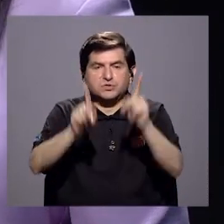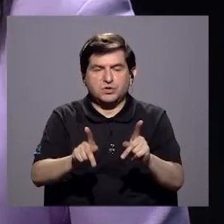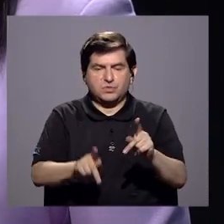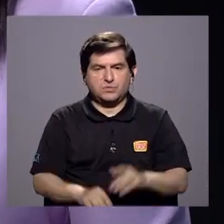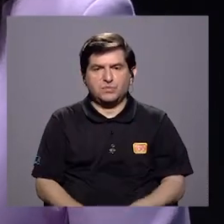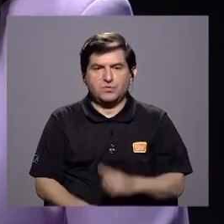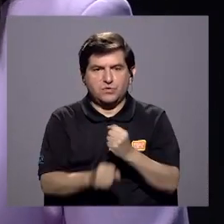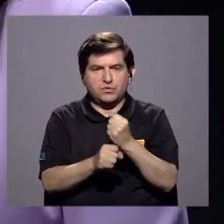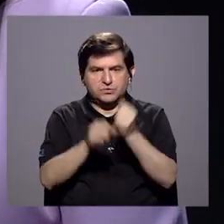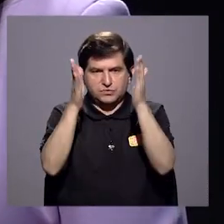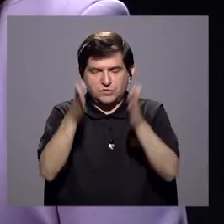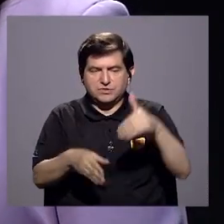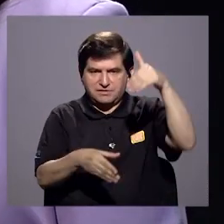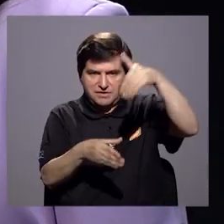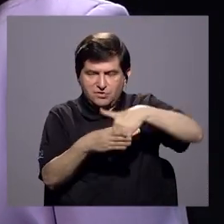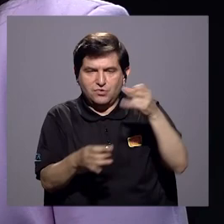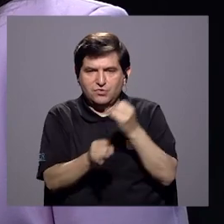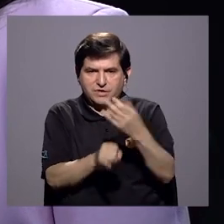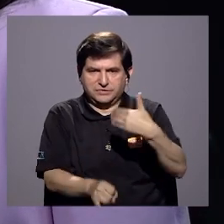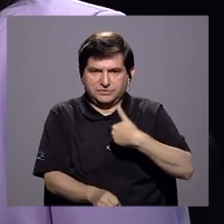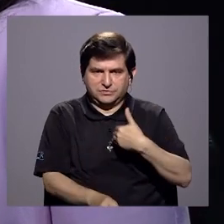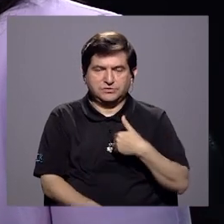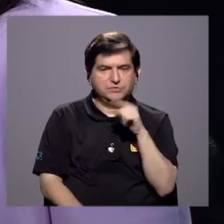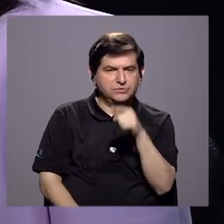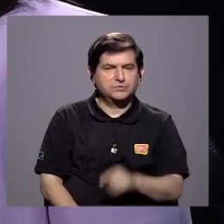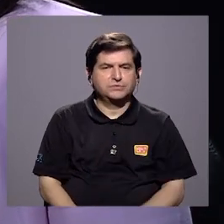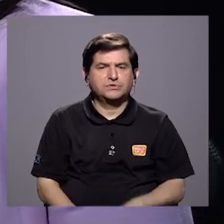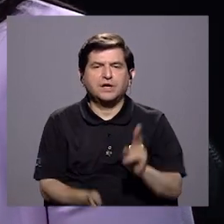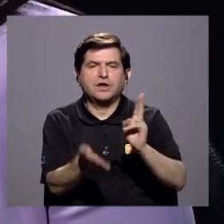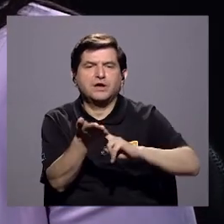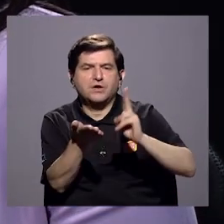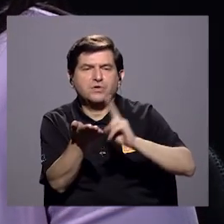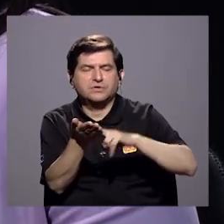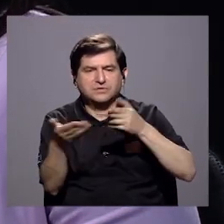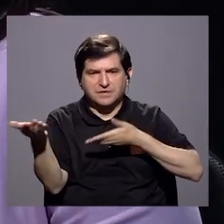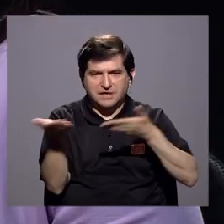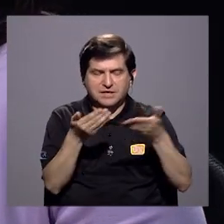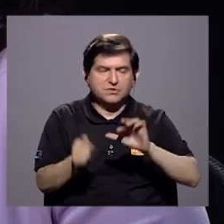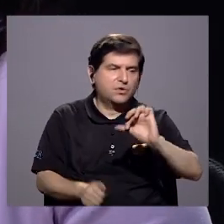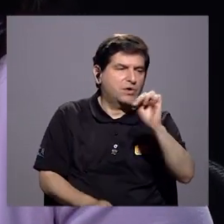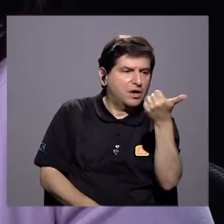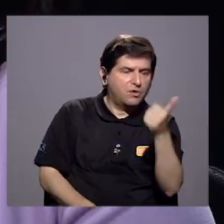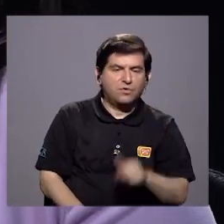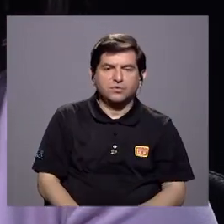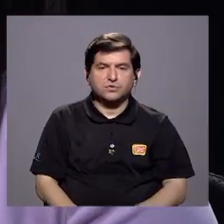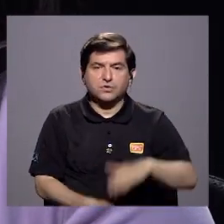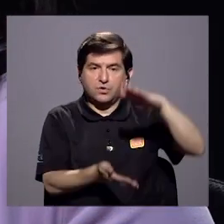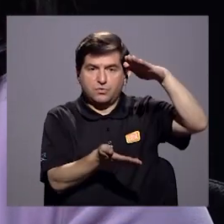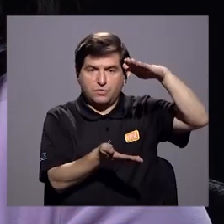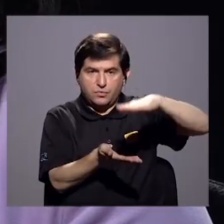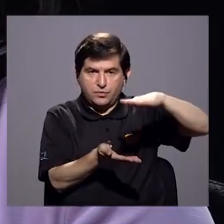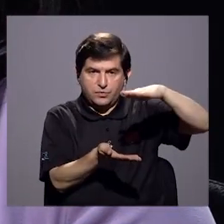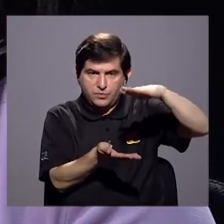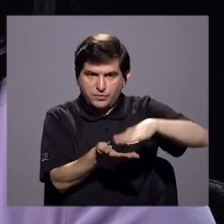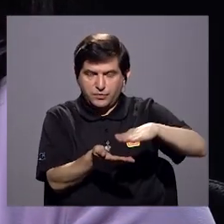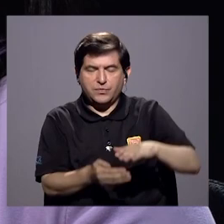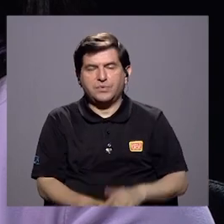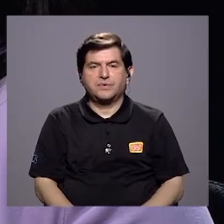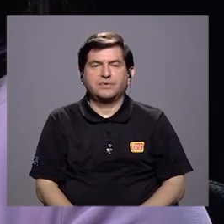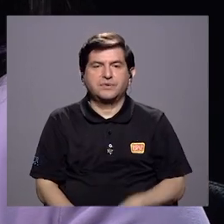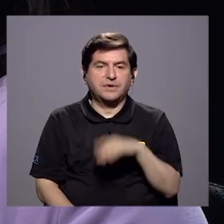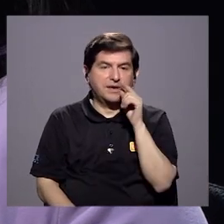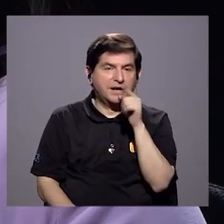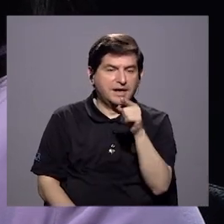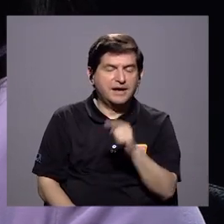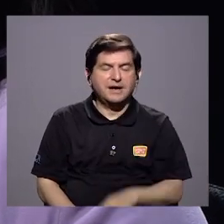personas o el personal tenía dentro de Japteva. Cuando usted hace la contratación de ese servicio a un tercero, pues le baja una serie de costos. Al hacer